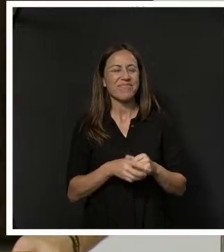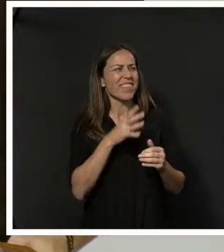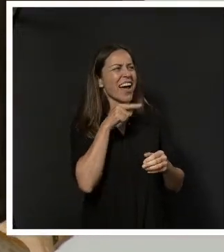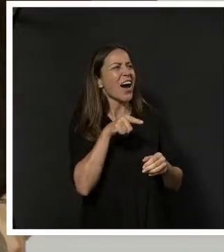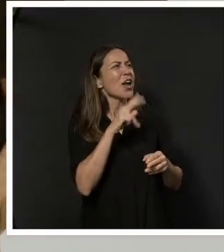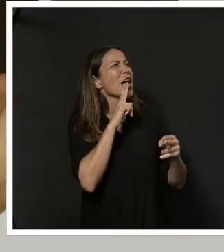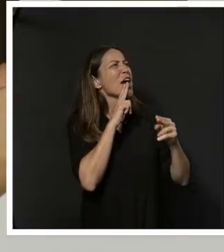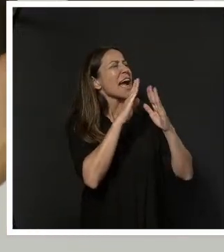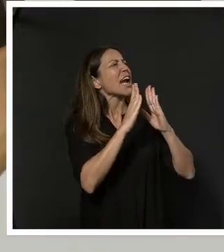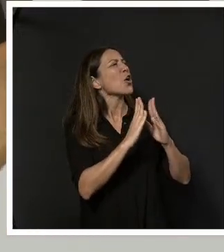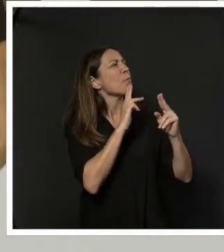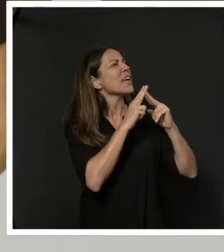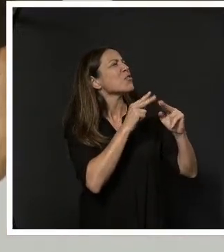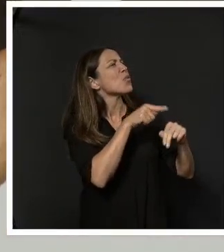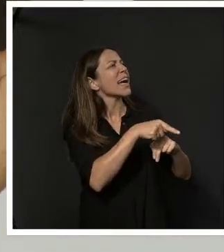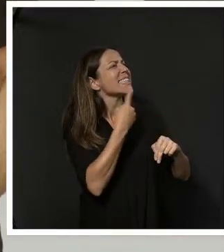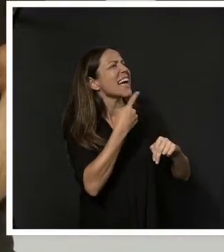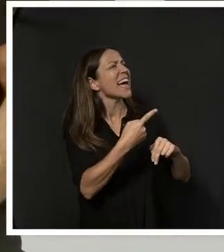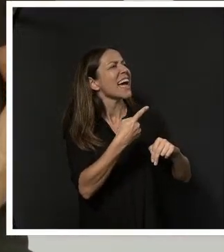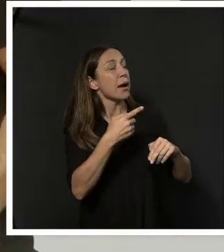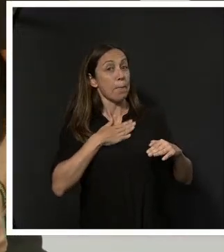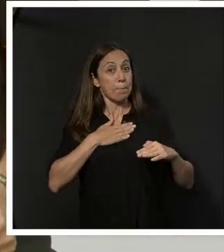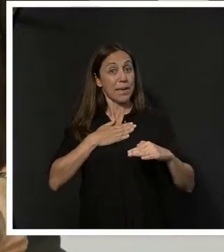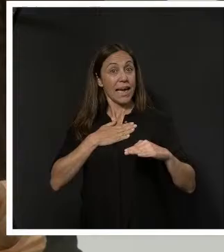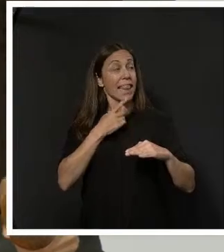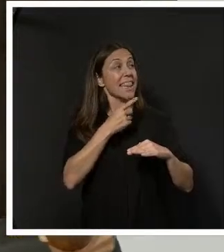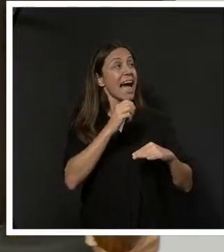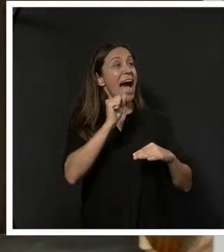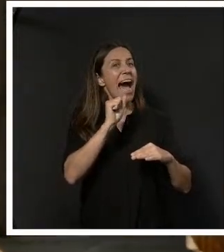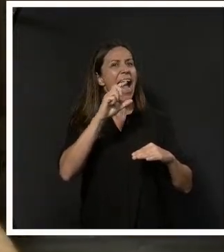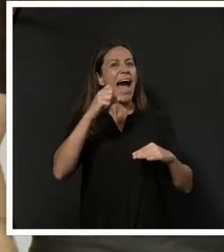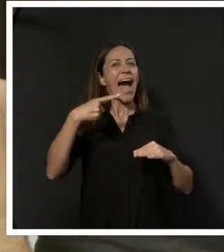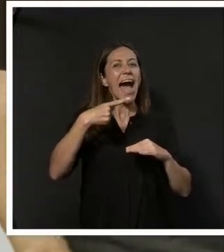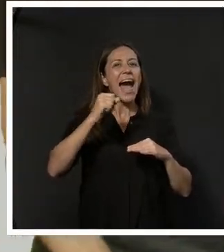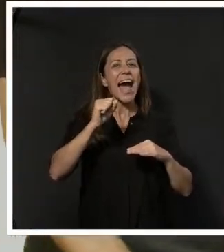la mía zarallada Cómo azarallada